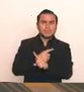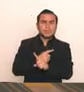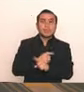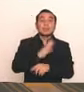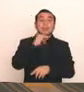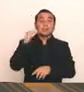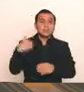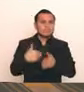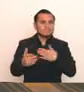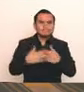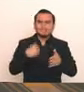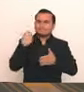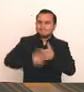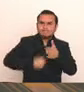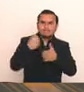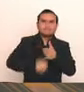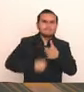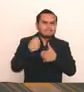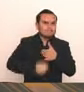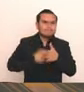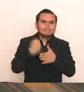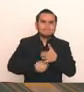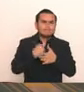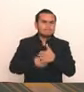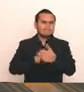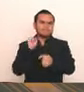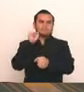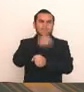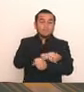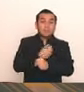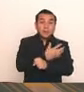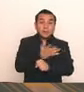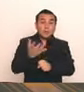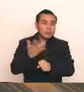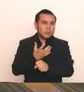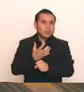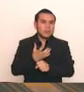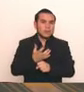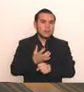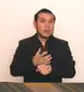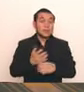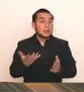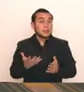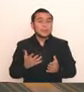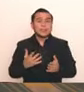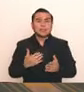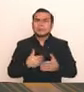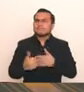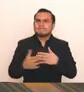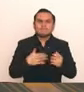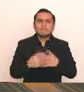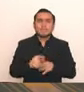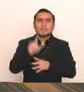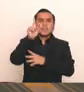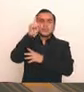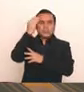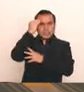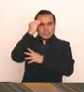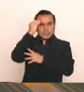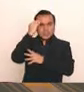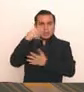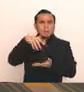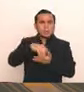contra todo obstáculo contra todo enemigo contra toda barrera contra todo el muro nadie se interpondrá entre dios y su pueblo